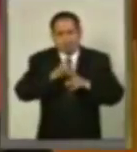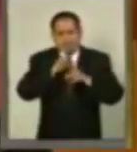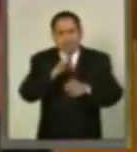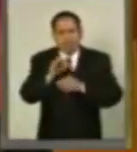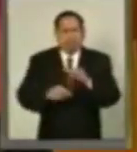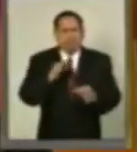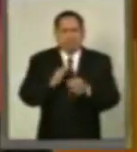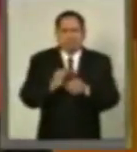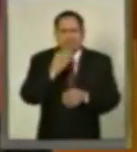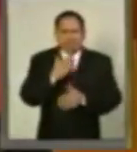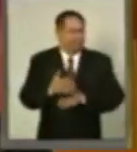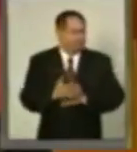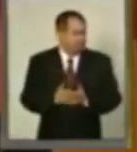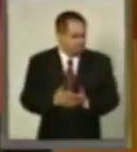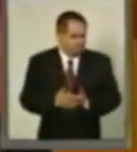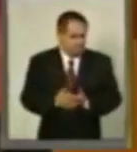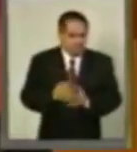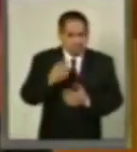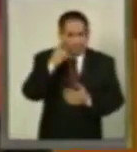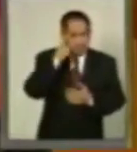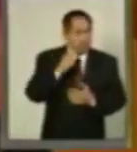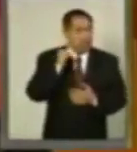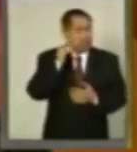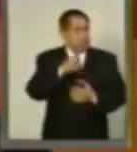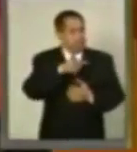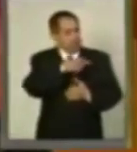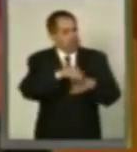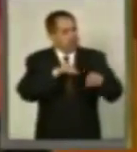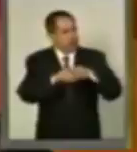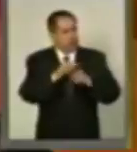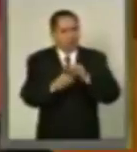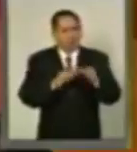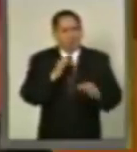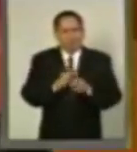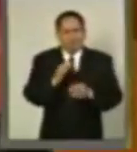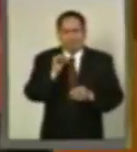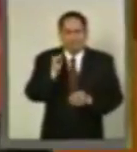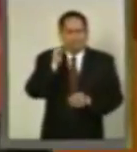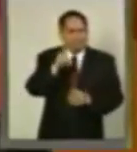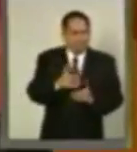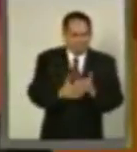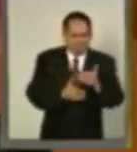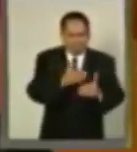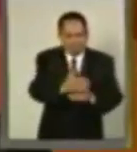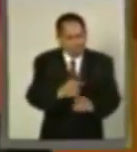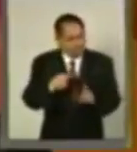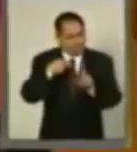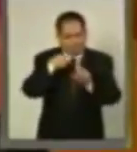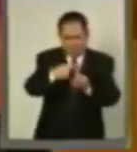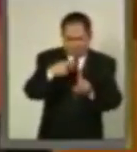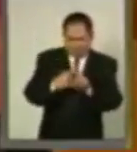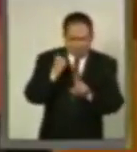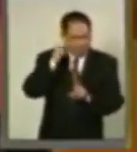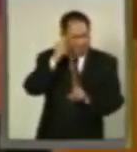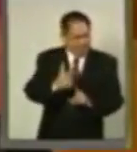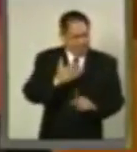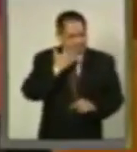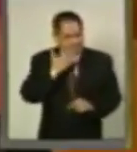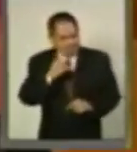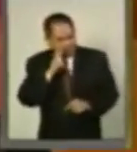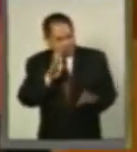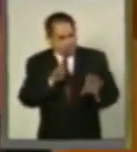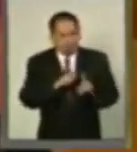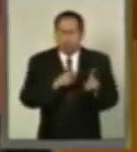dieran algún crédito a su gestión, algún avance positivo, algo que